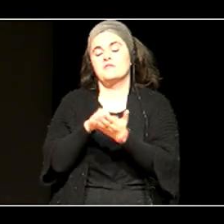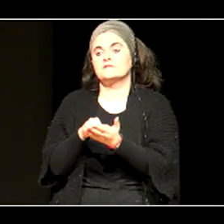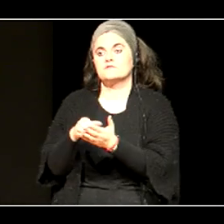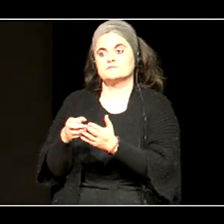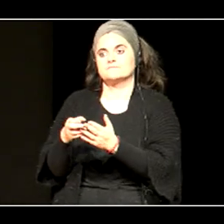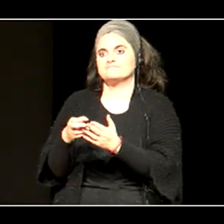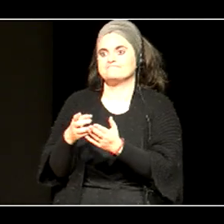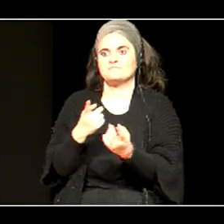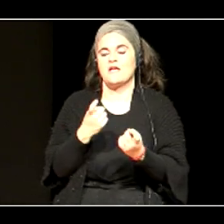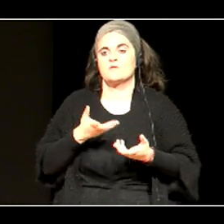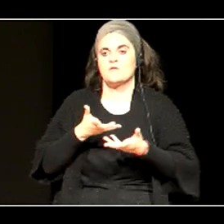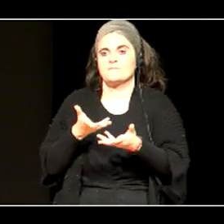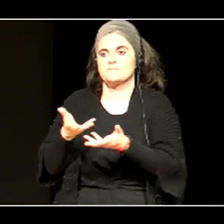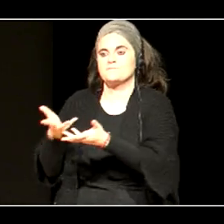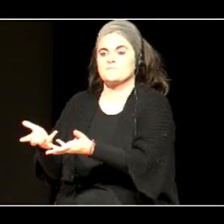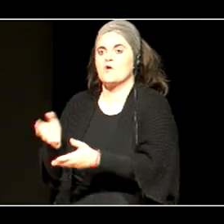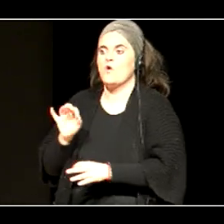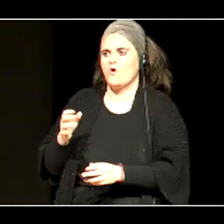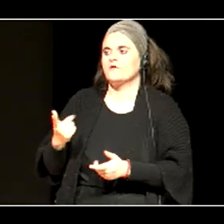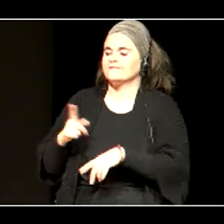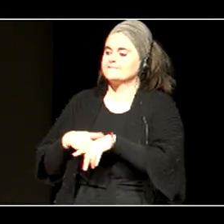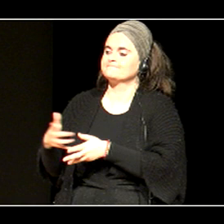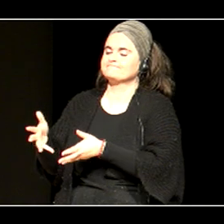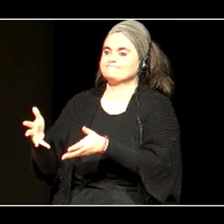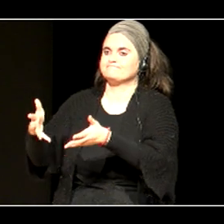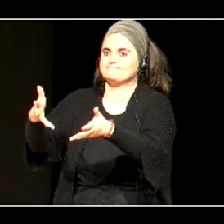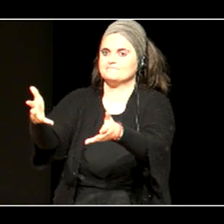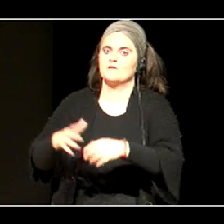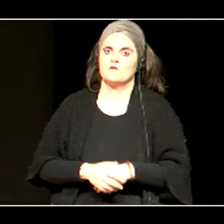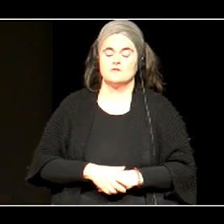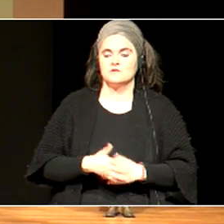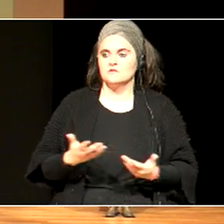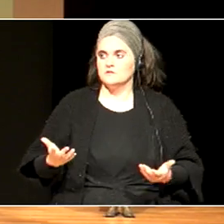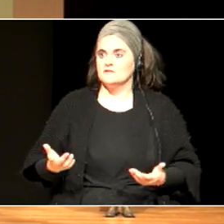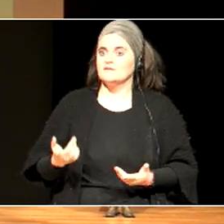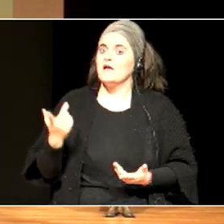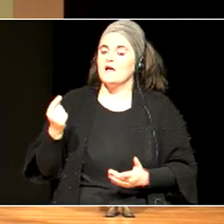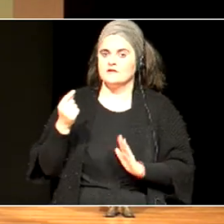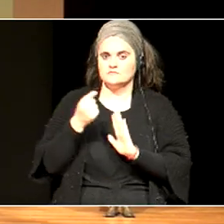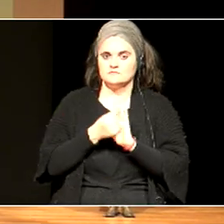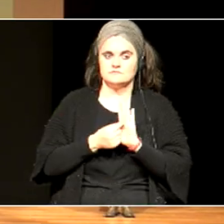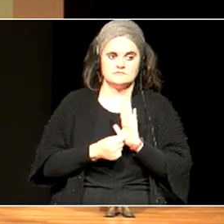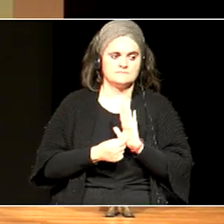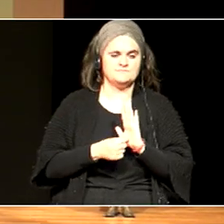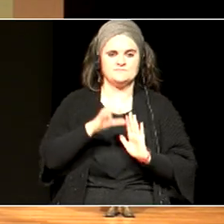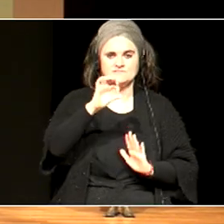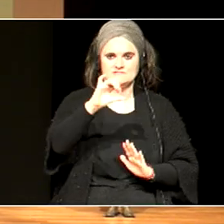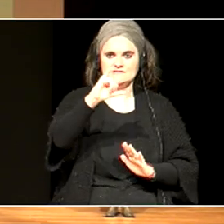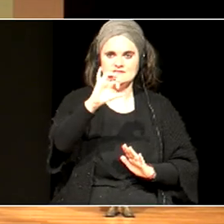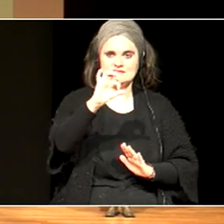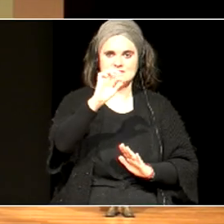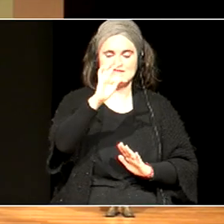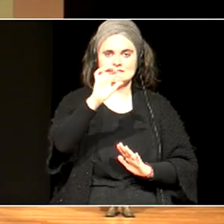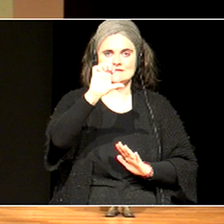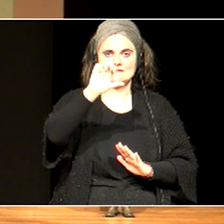más ayuda o que necesitan más recorrido todavía más tiempo o más tal pero hay que sistematizar el trabajo de evaluación porque